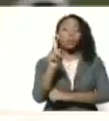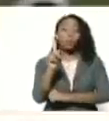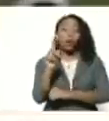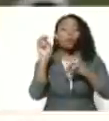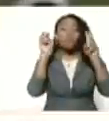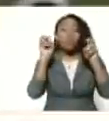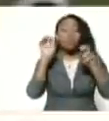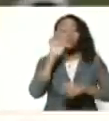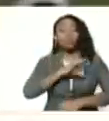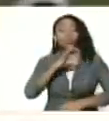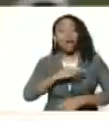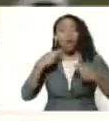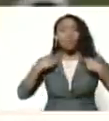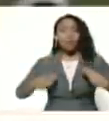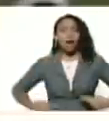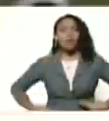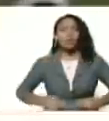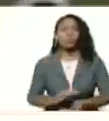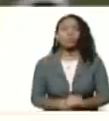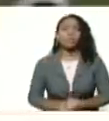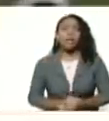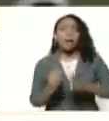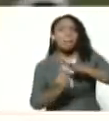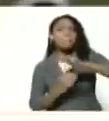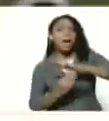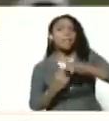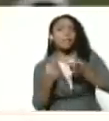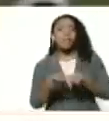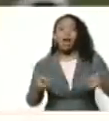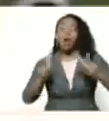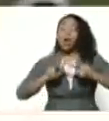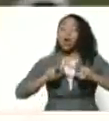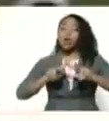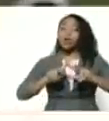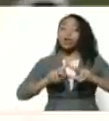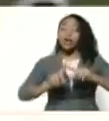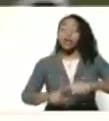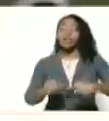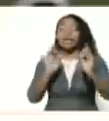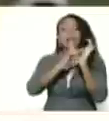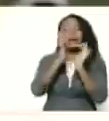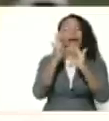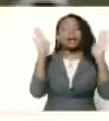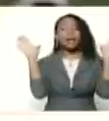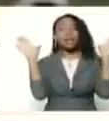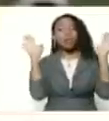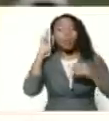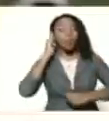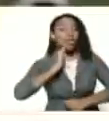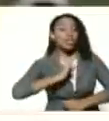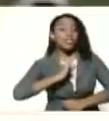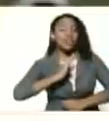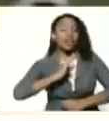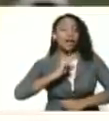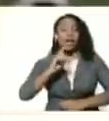nueva sociedad humanista basada en los valores de Cristo Redentor, de Bolívar, de Zamora